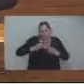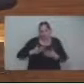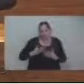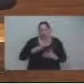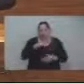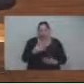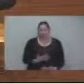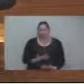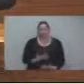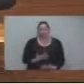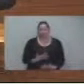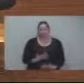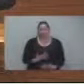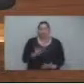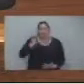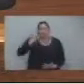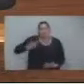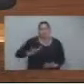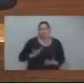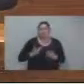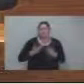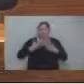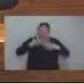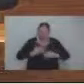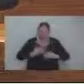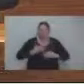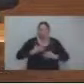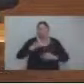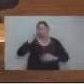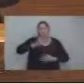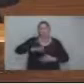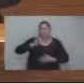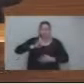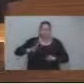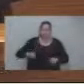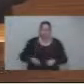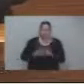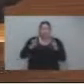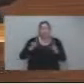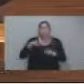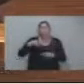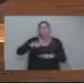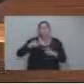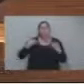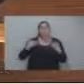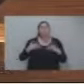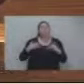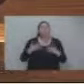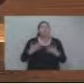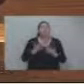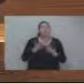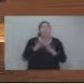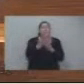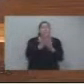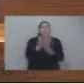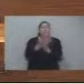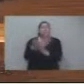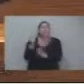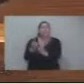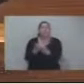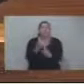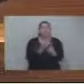sea el privilegio real o ficticio. Y yo me alegro de algunas de las intervenciones, bueno, en